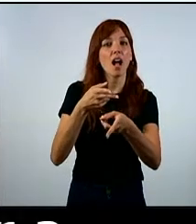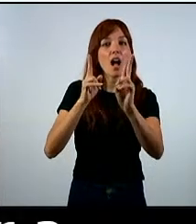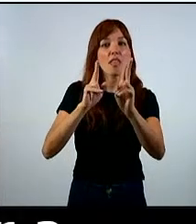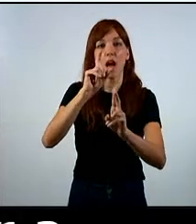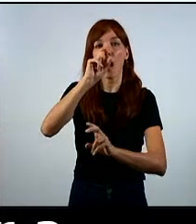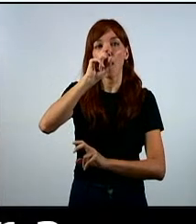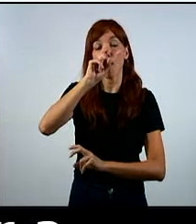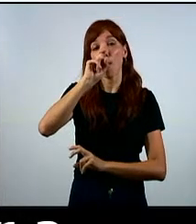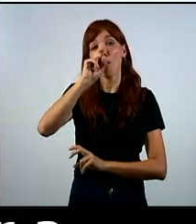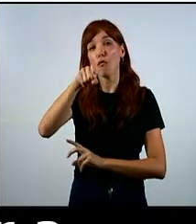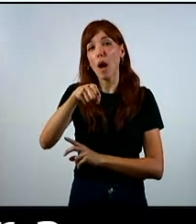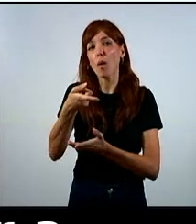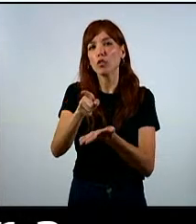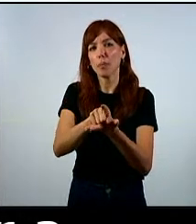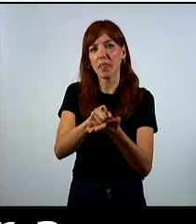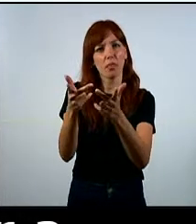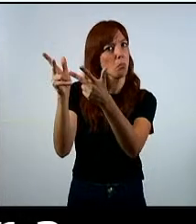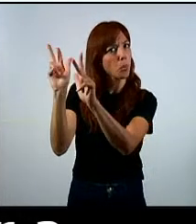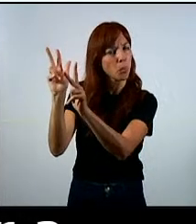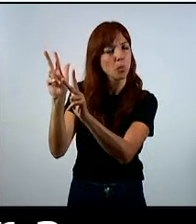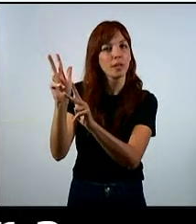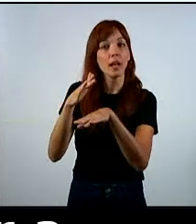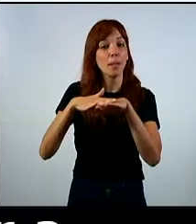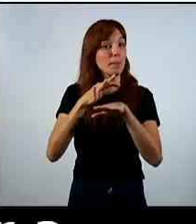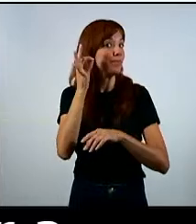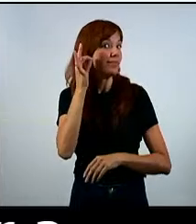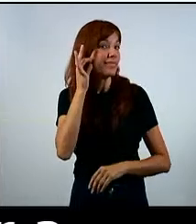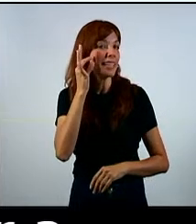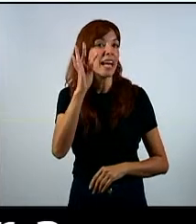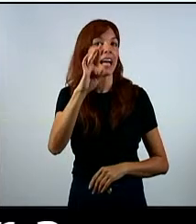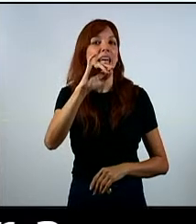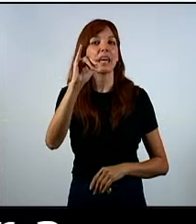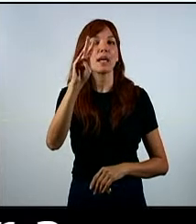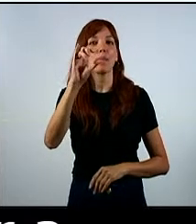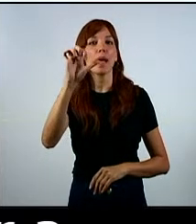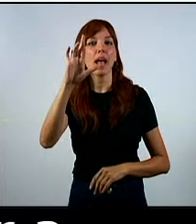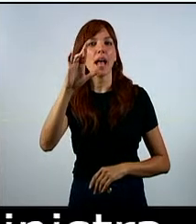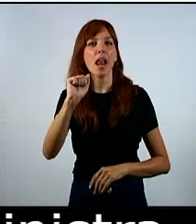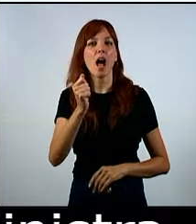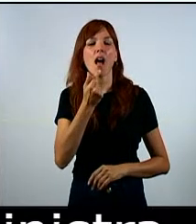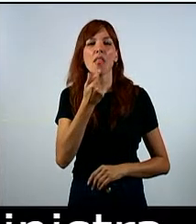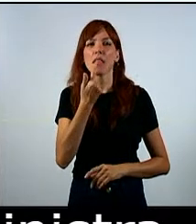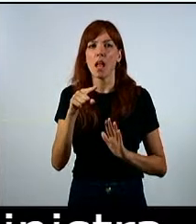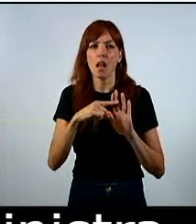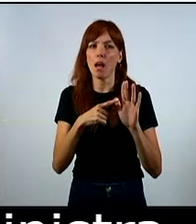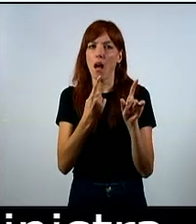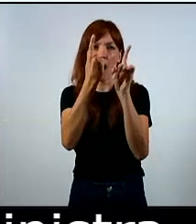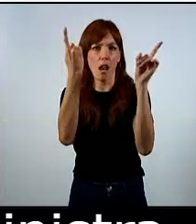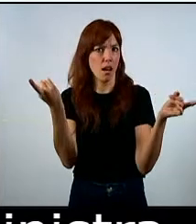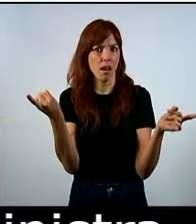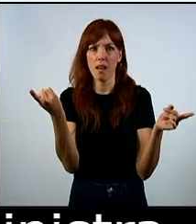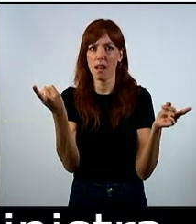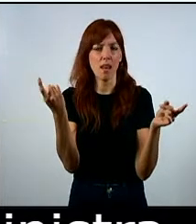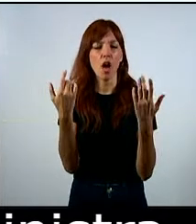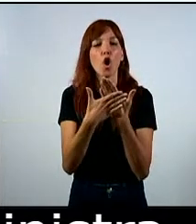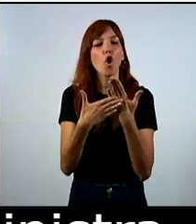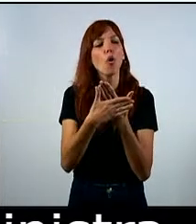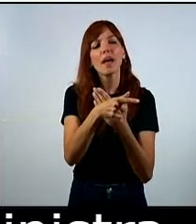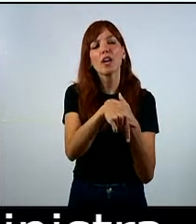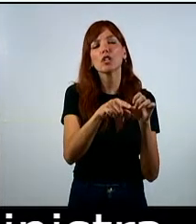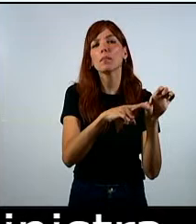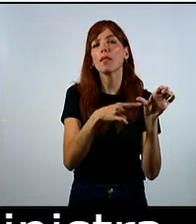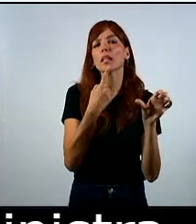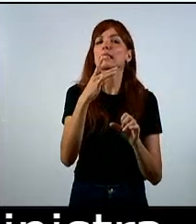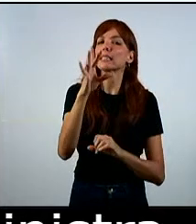Monfragüe. La ministra Teresa Rivera ha planteado que es ilegal desde el Gobierno de Extremadura, que sí, que